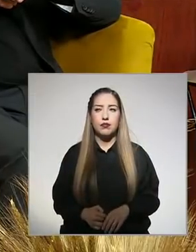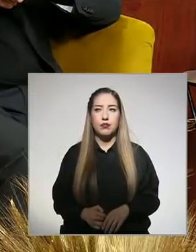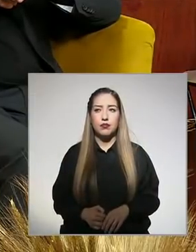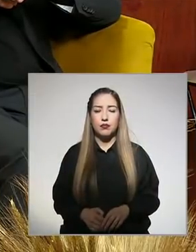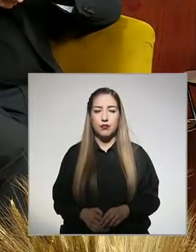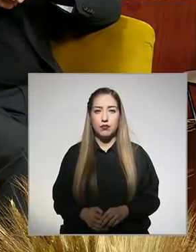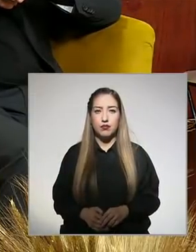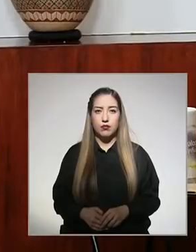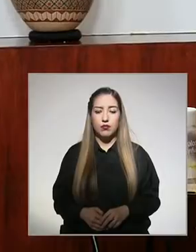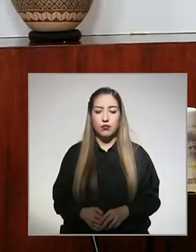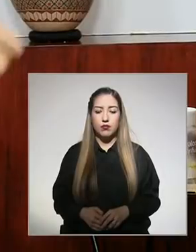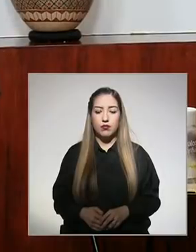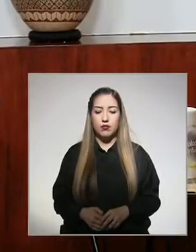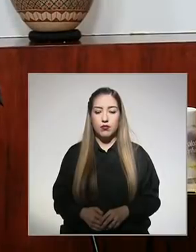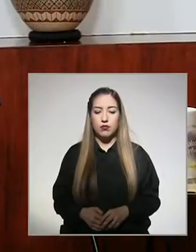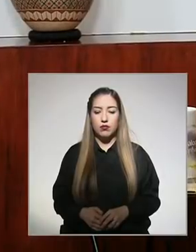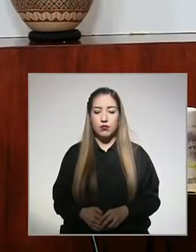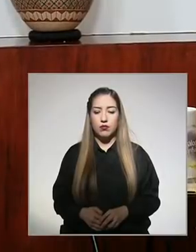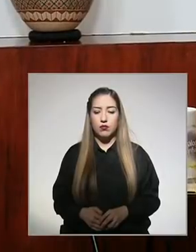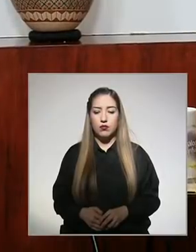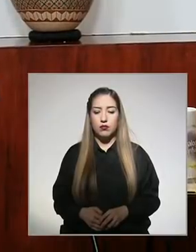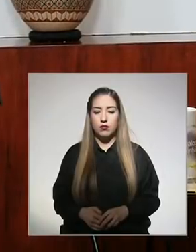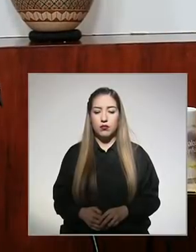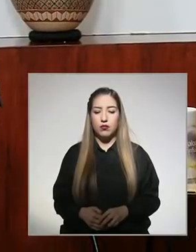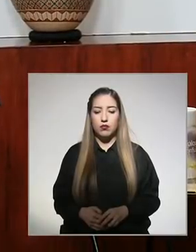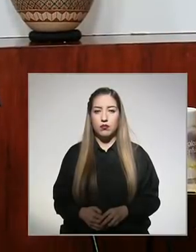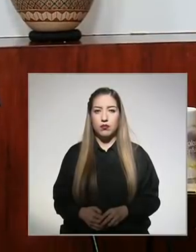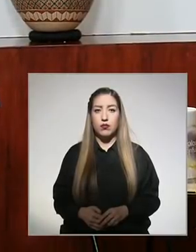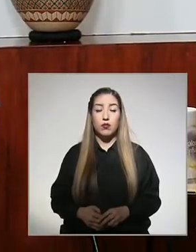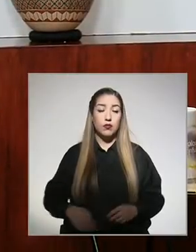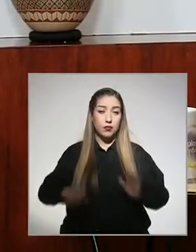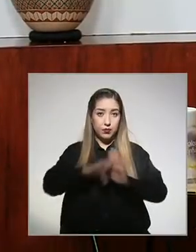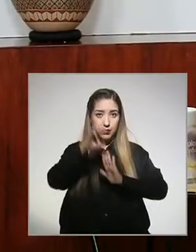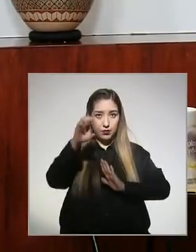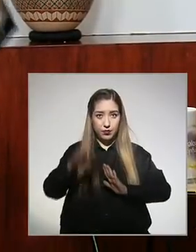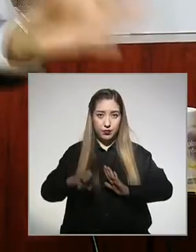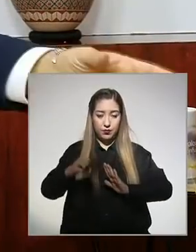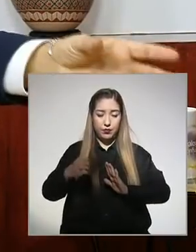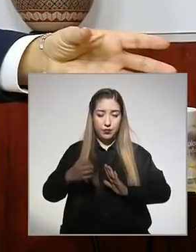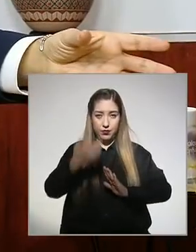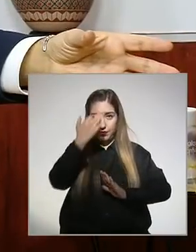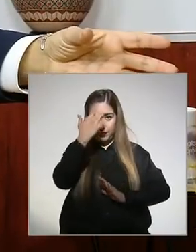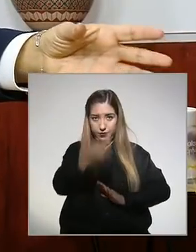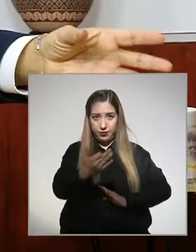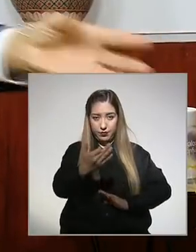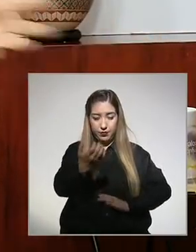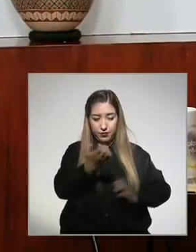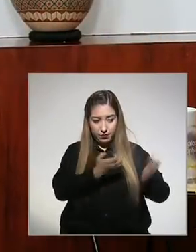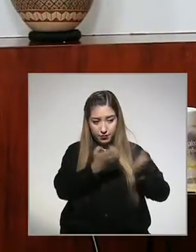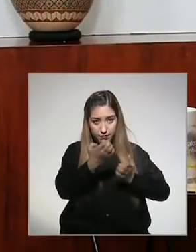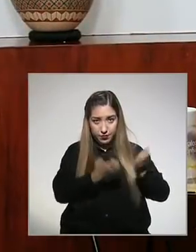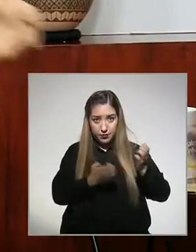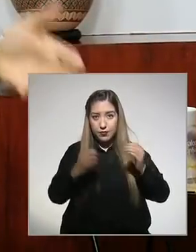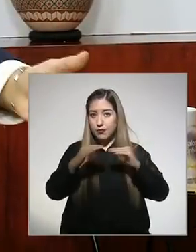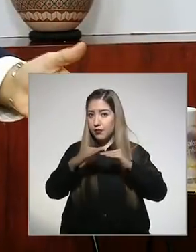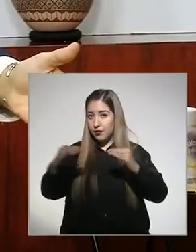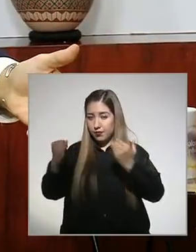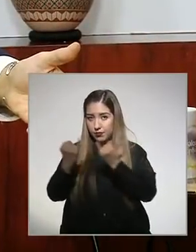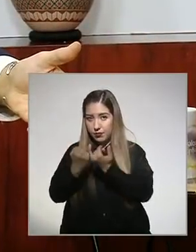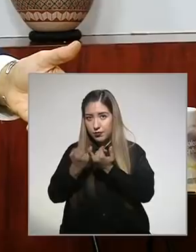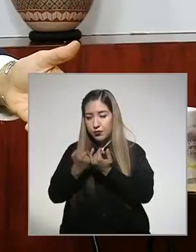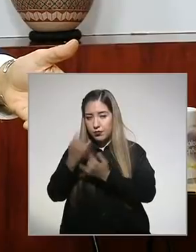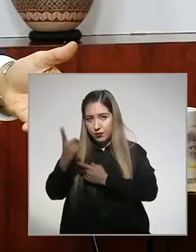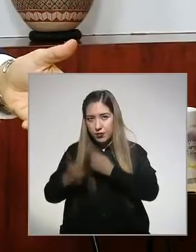que una participante expresó es totalmente atinado. El tiempo que estén frente a dispositivos es el tiempo que tienen que estar